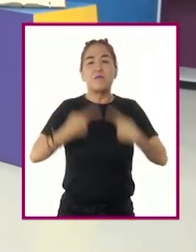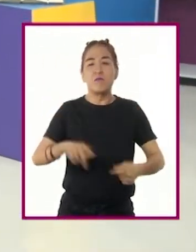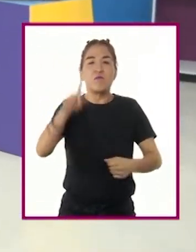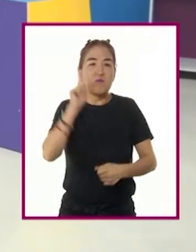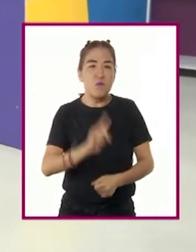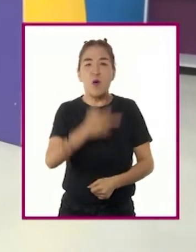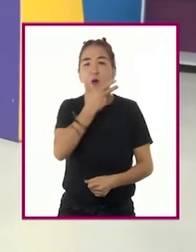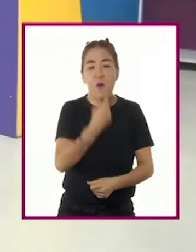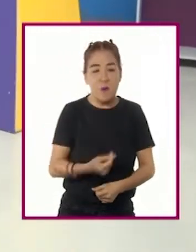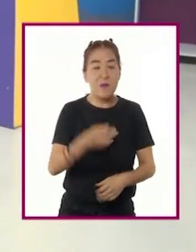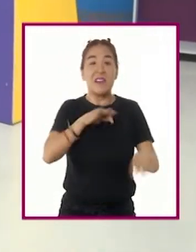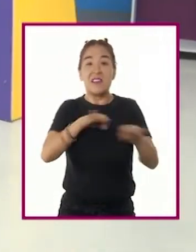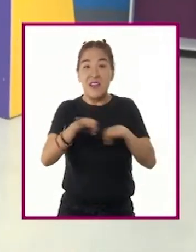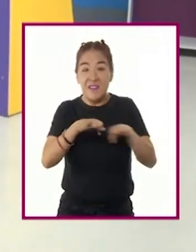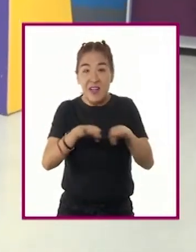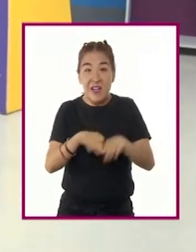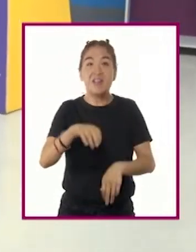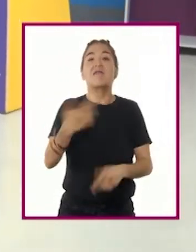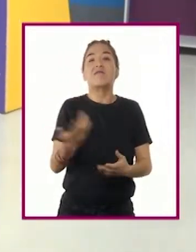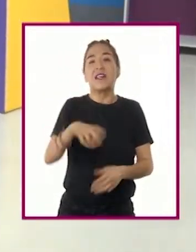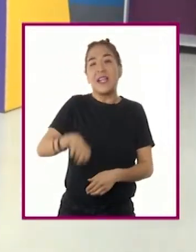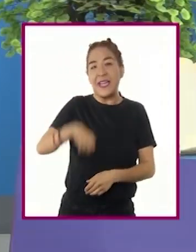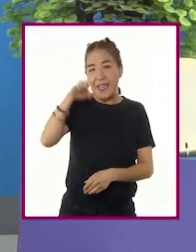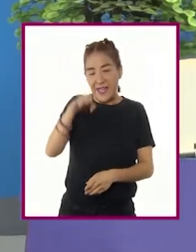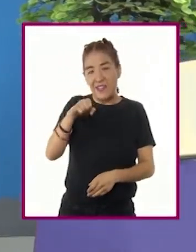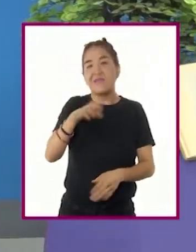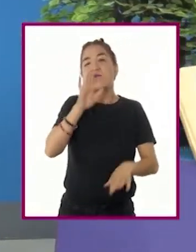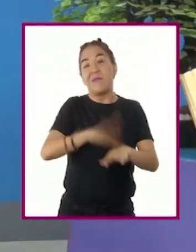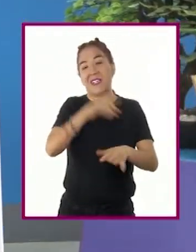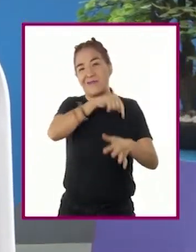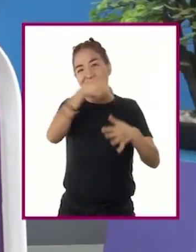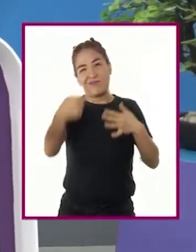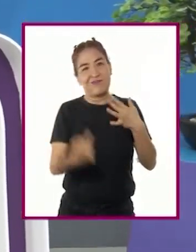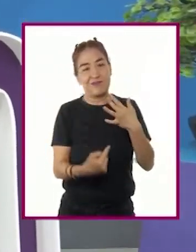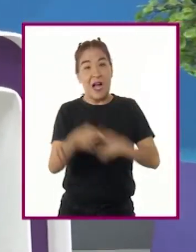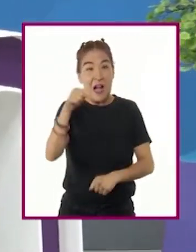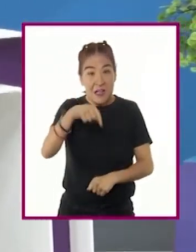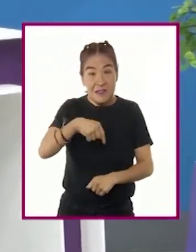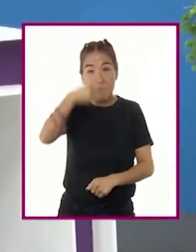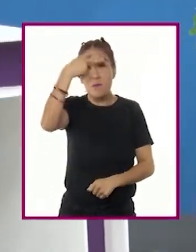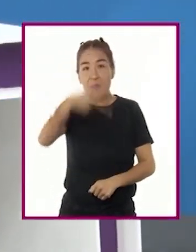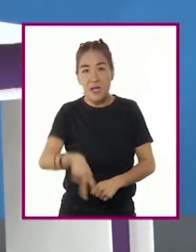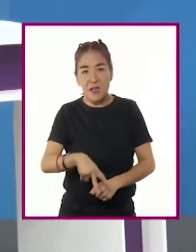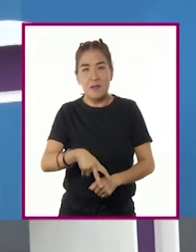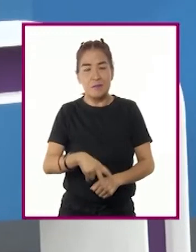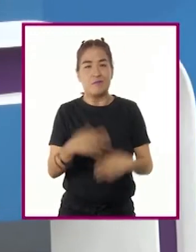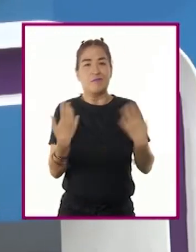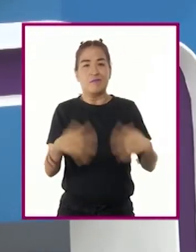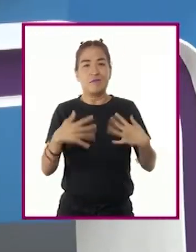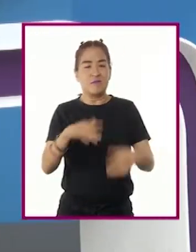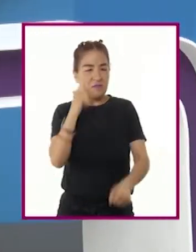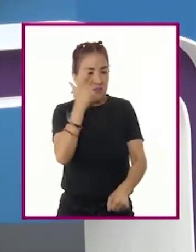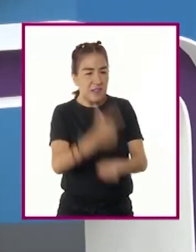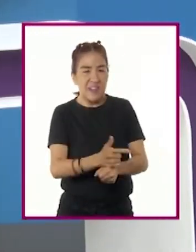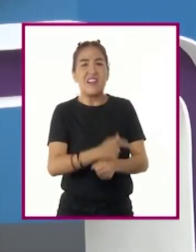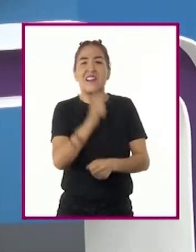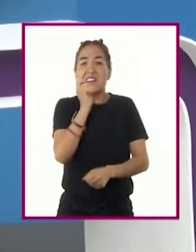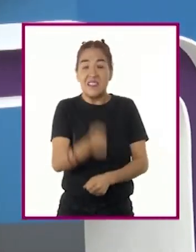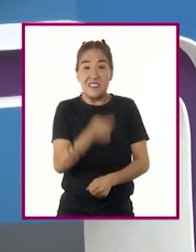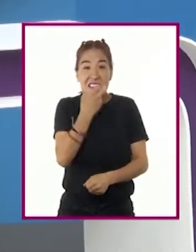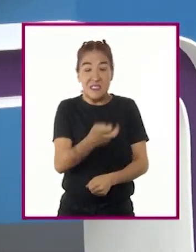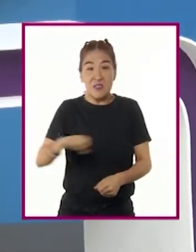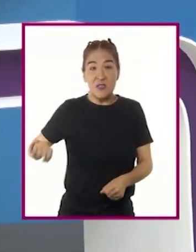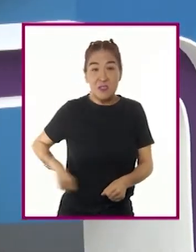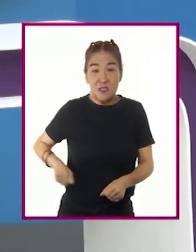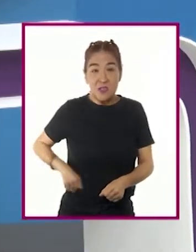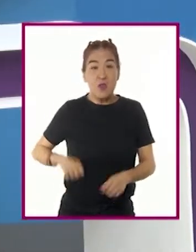condición laboral y por edad, entre otras. En México, pudimos constatar que el sistema de seguridad social